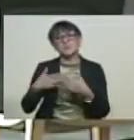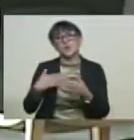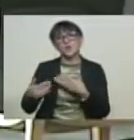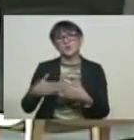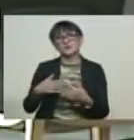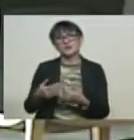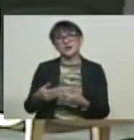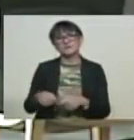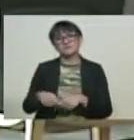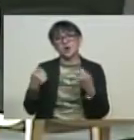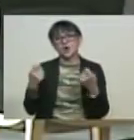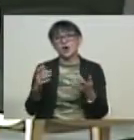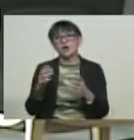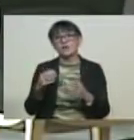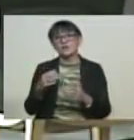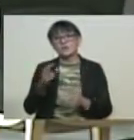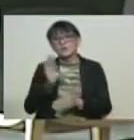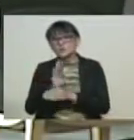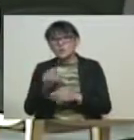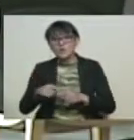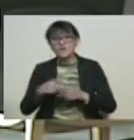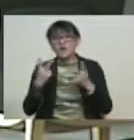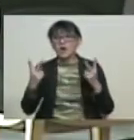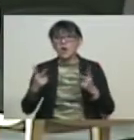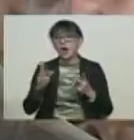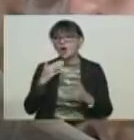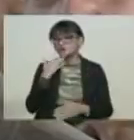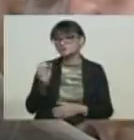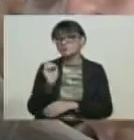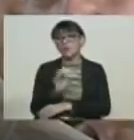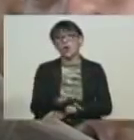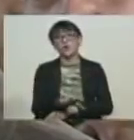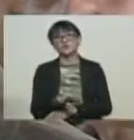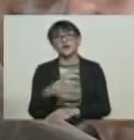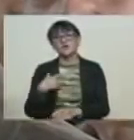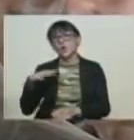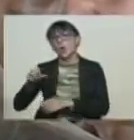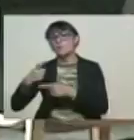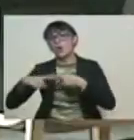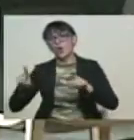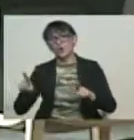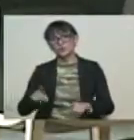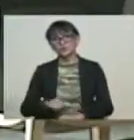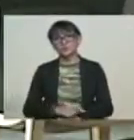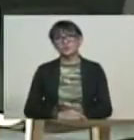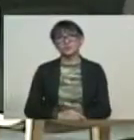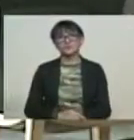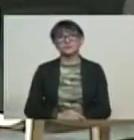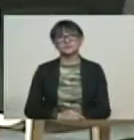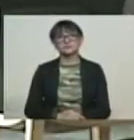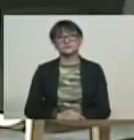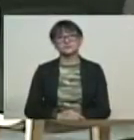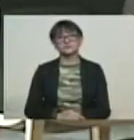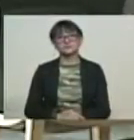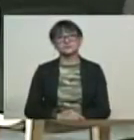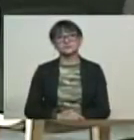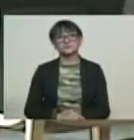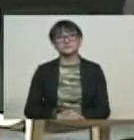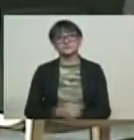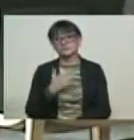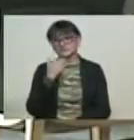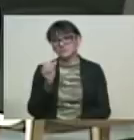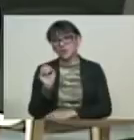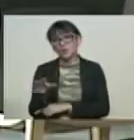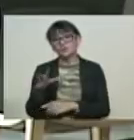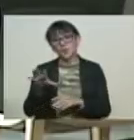Y las cosas no se valoraban. Si no sirve, lo voto y me compro otro. Pegó la cosa, ¿verdad? Si no